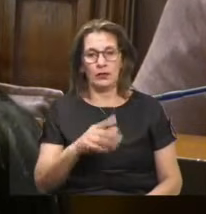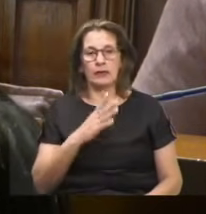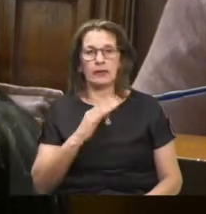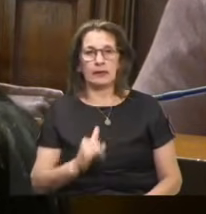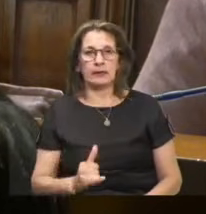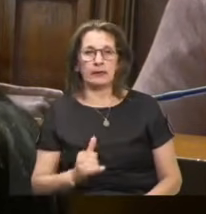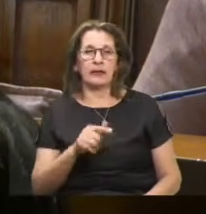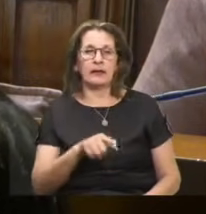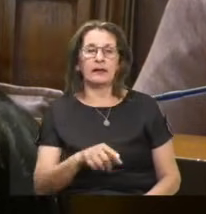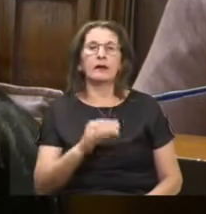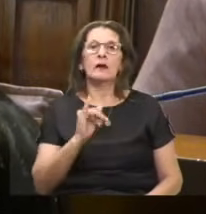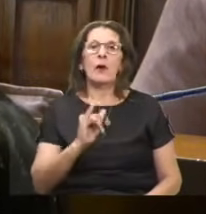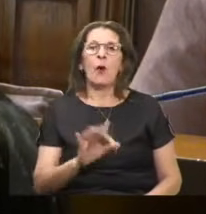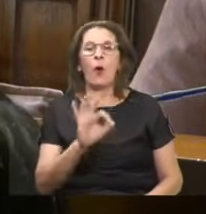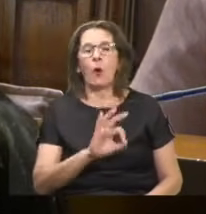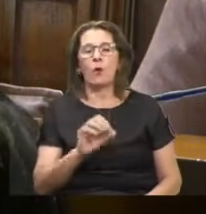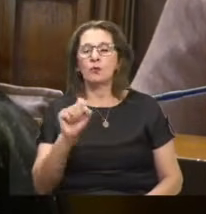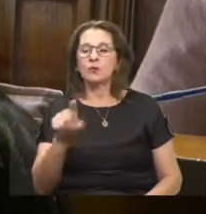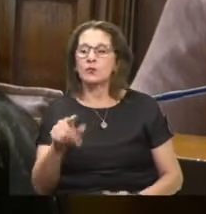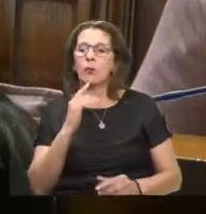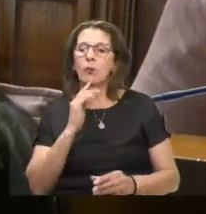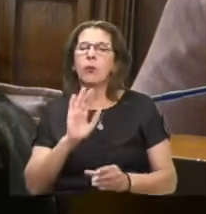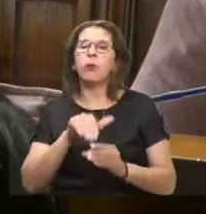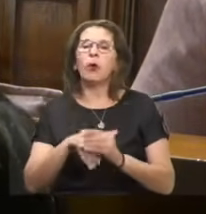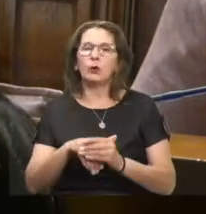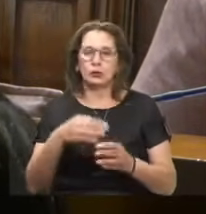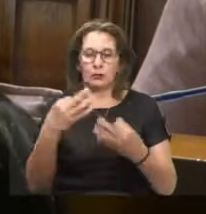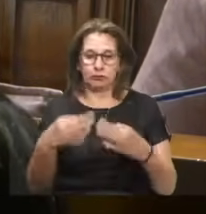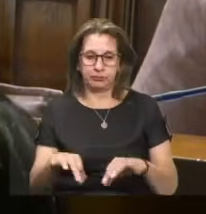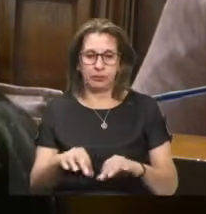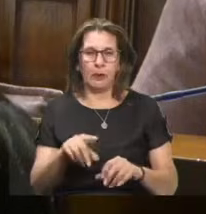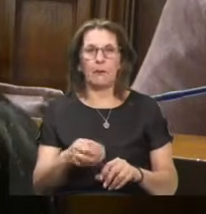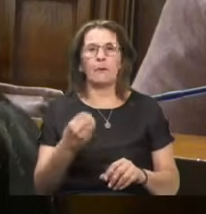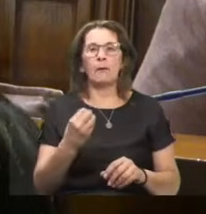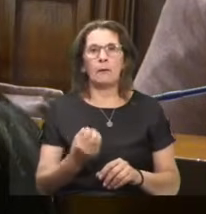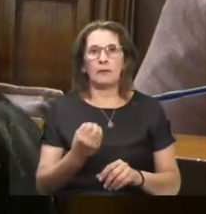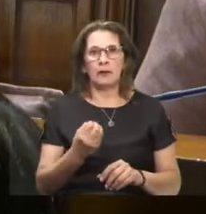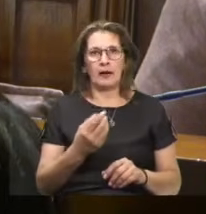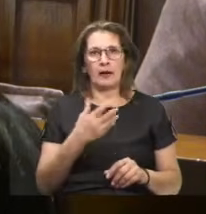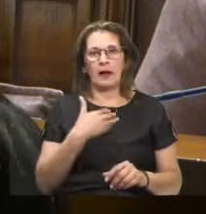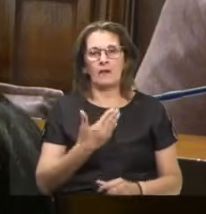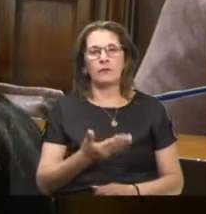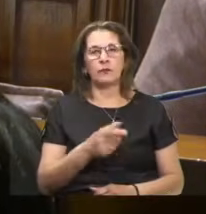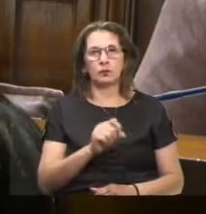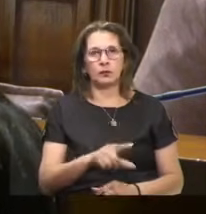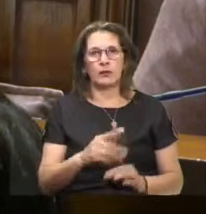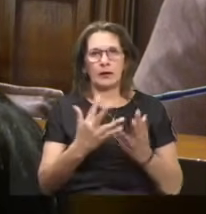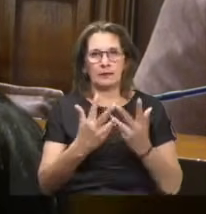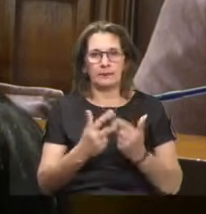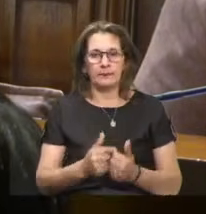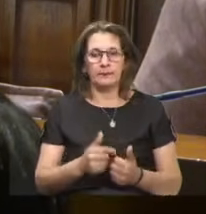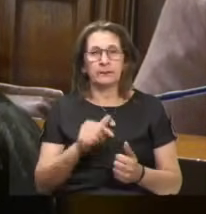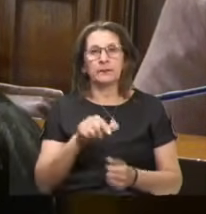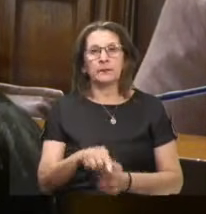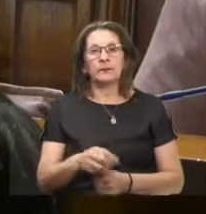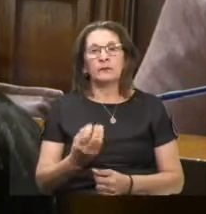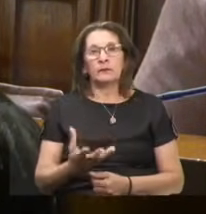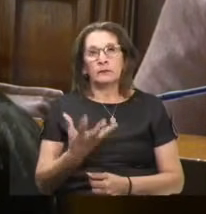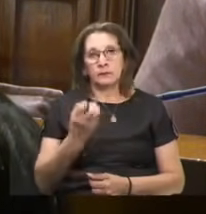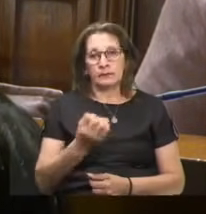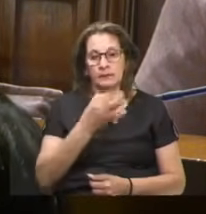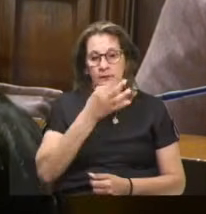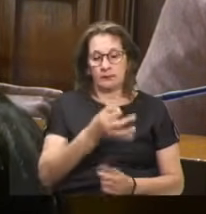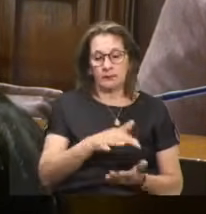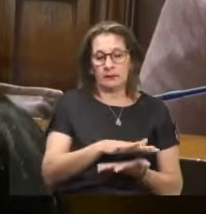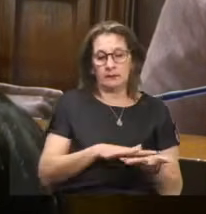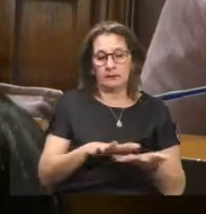si su voto resultó relevante para la conjunción de la voluntad orgánica, es decir, situaciones